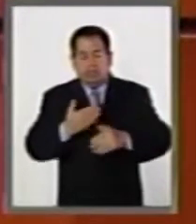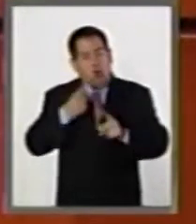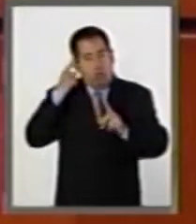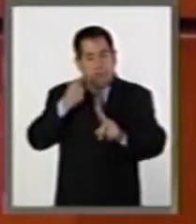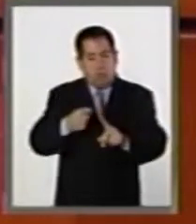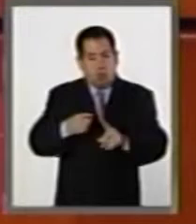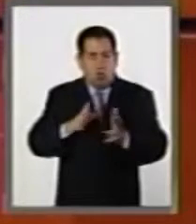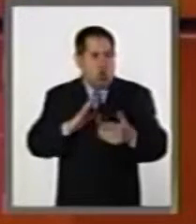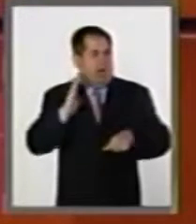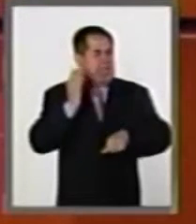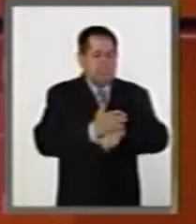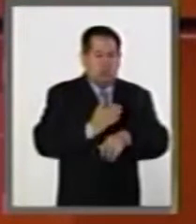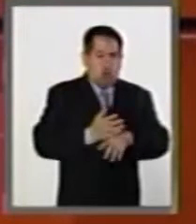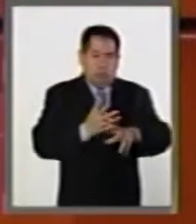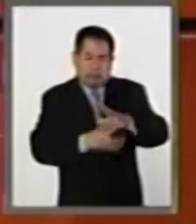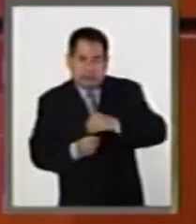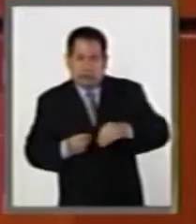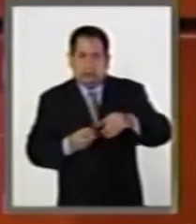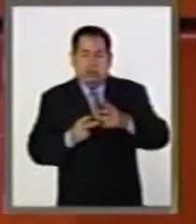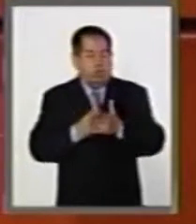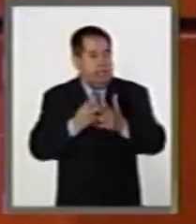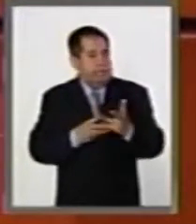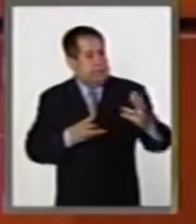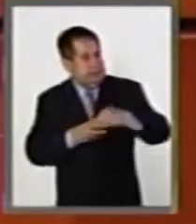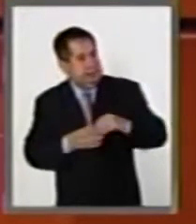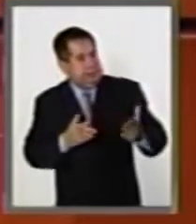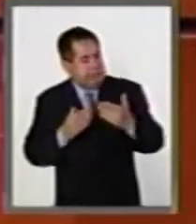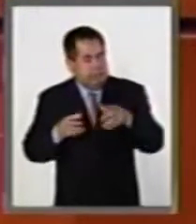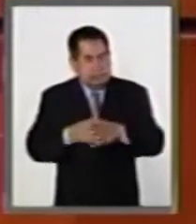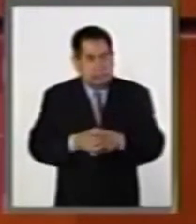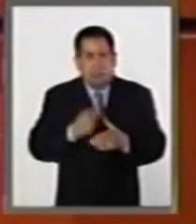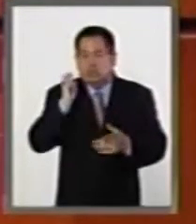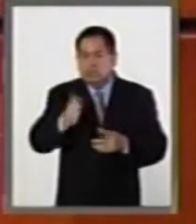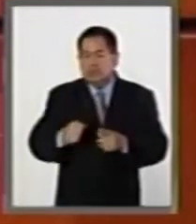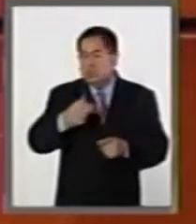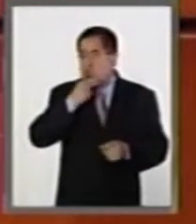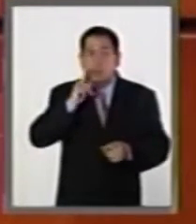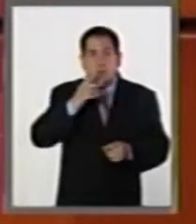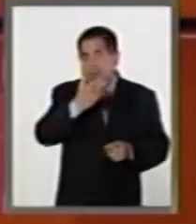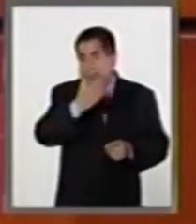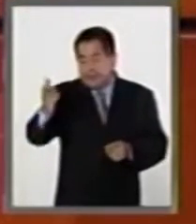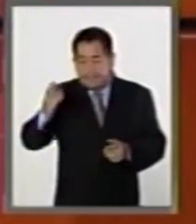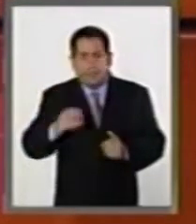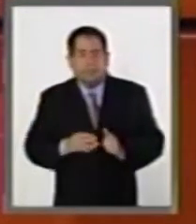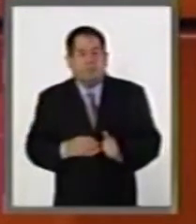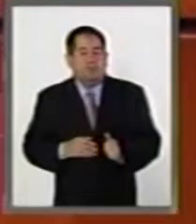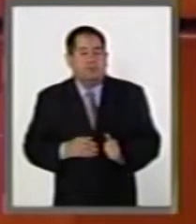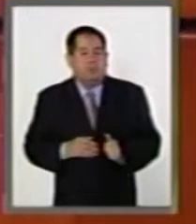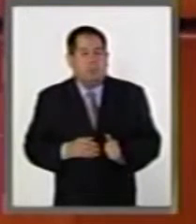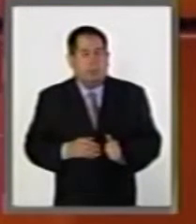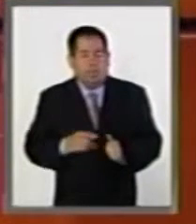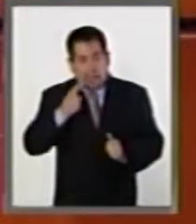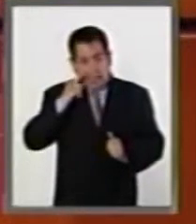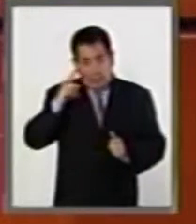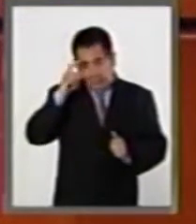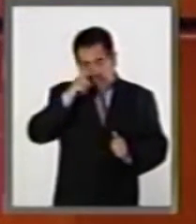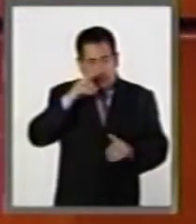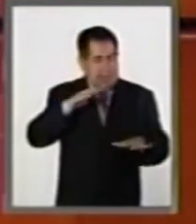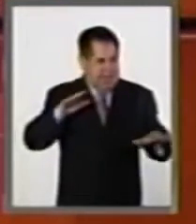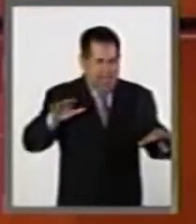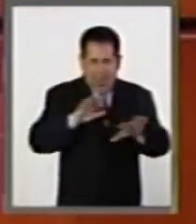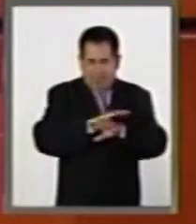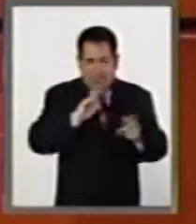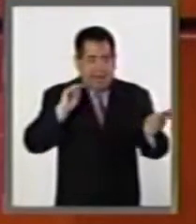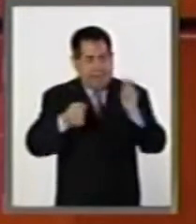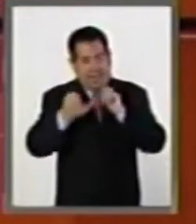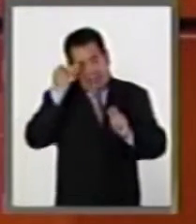no como un medio. Lo anterior significa, señoras y señores, un verdadero cambio de